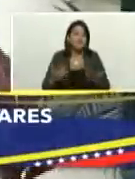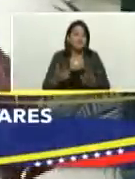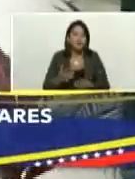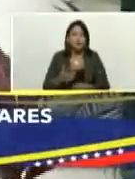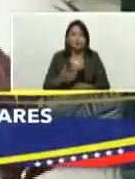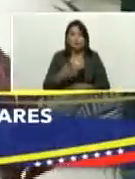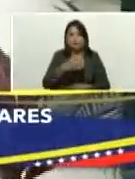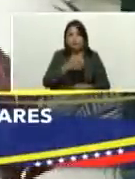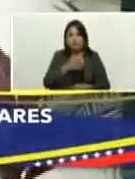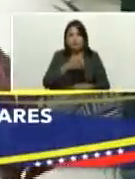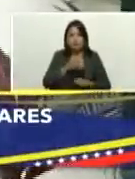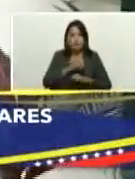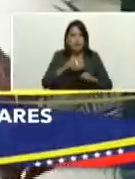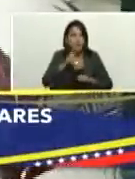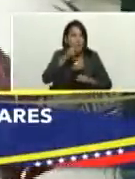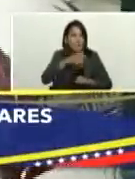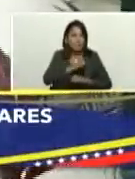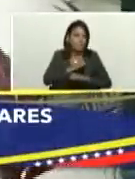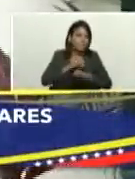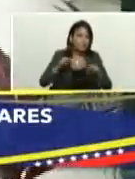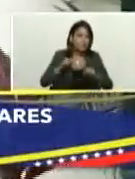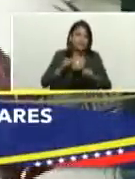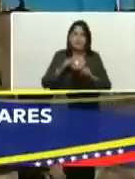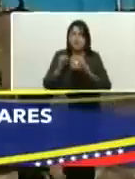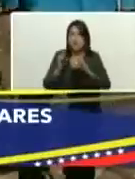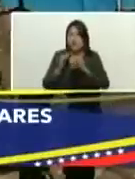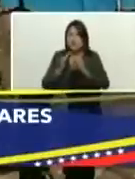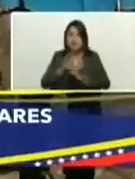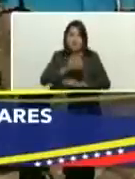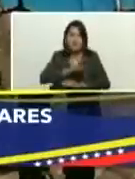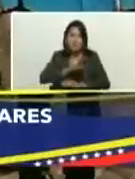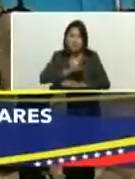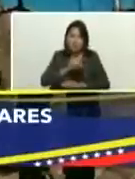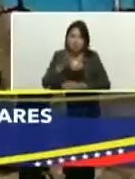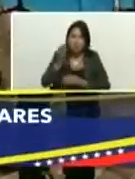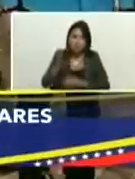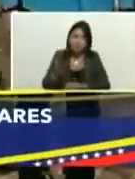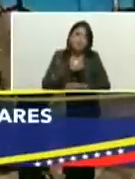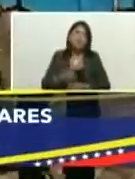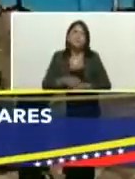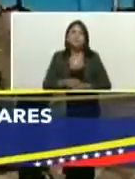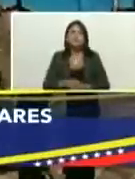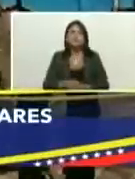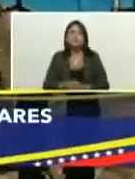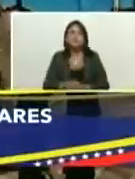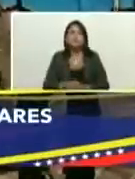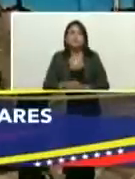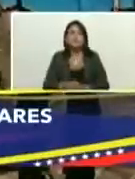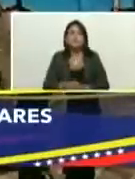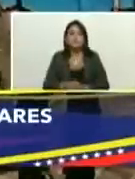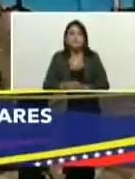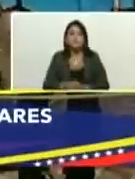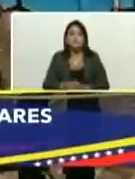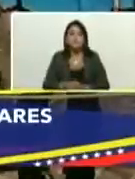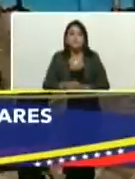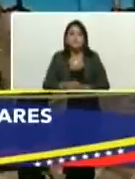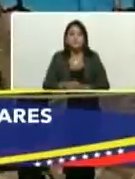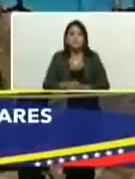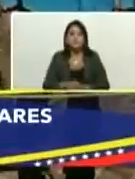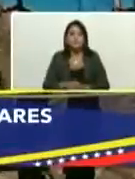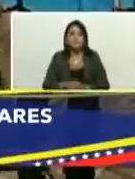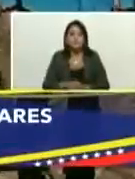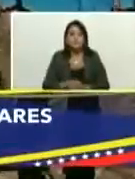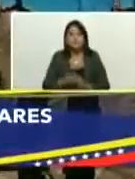viviendo. Le entregaban terrenos en invasiones, era el proyecto de invasiones, de